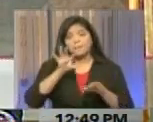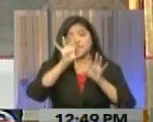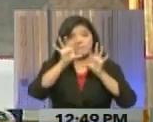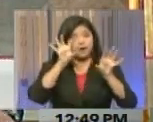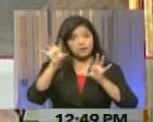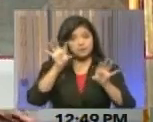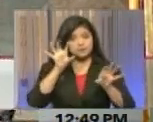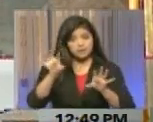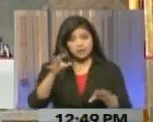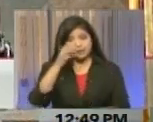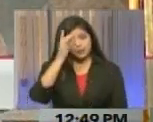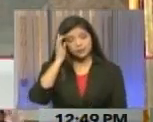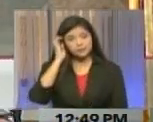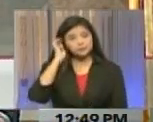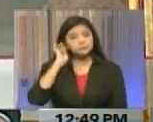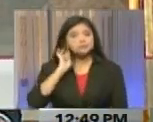países